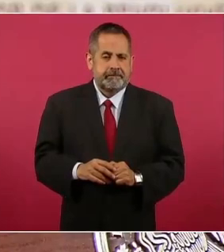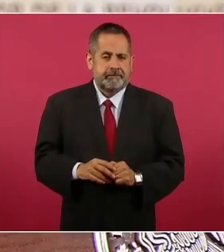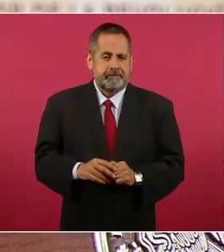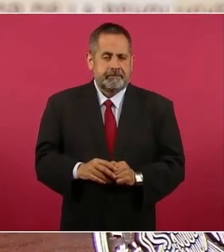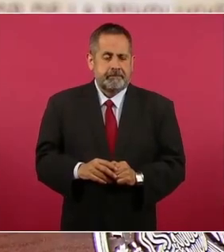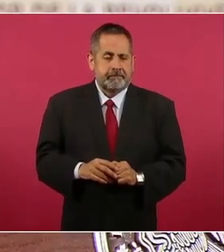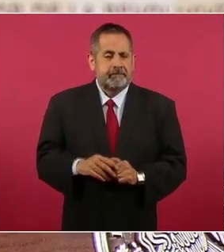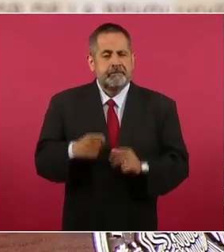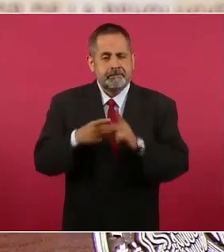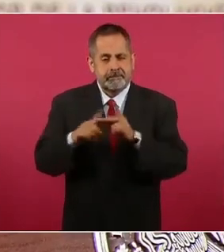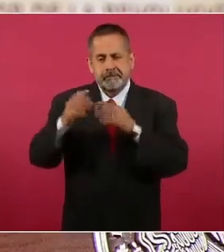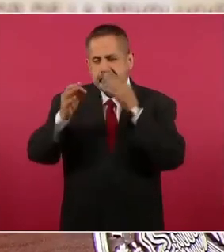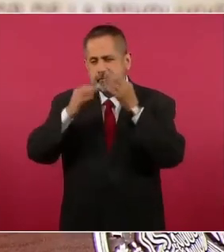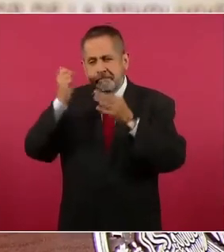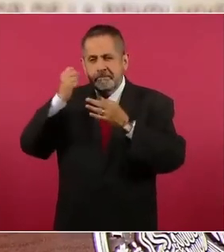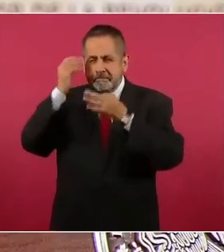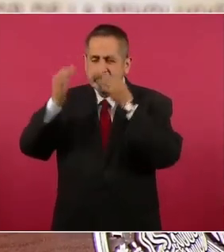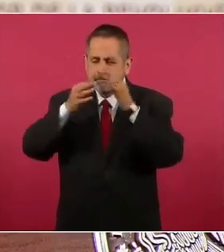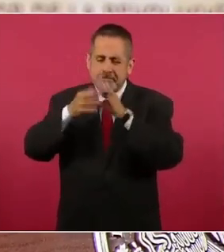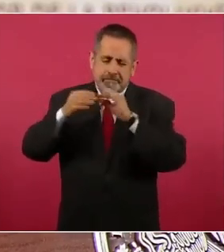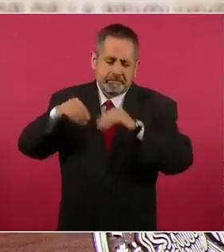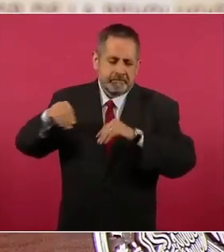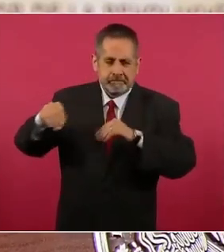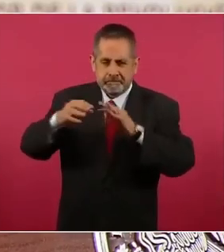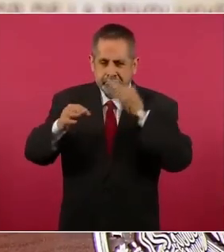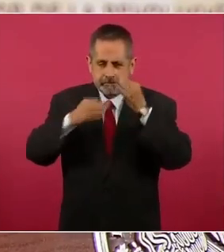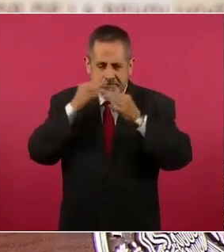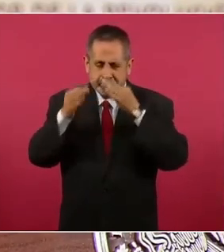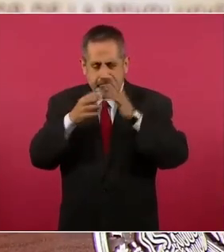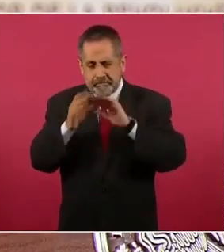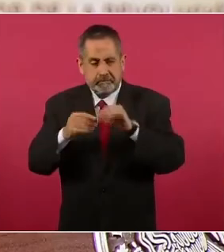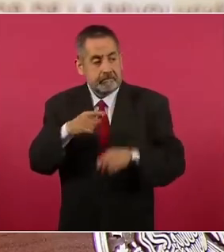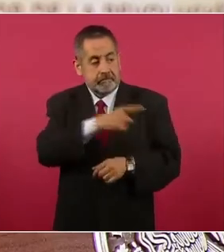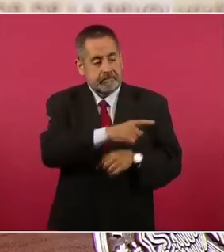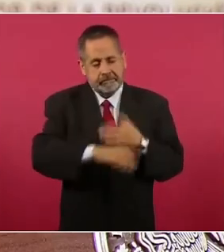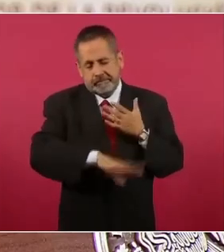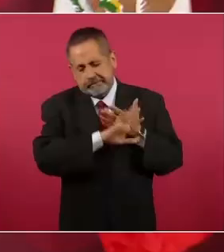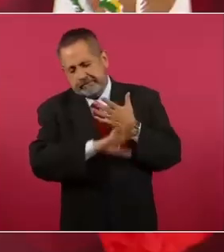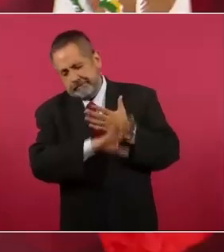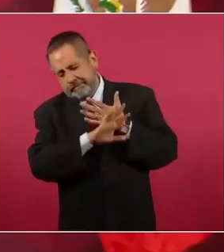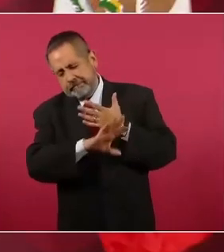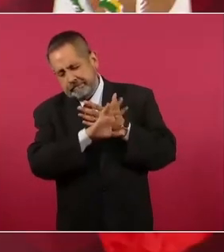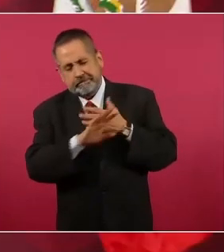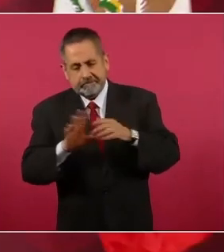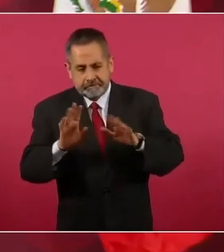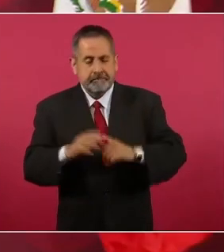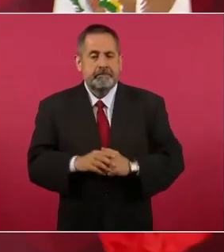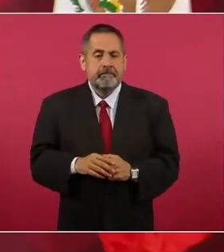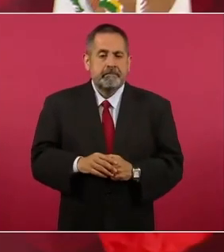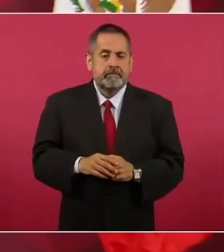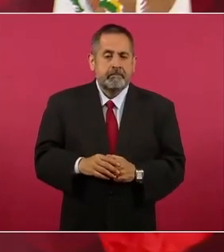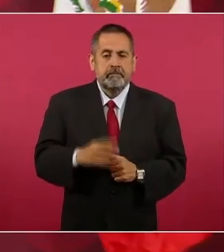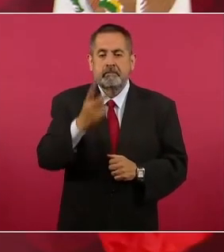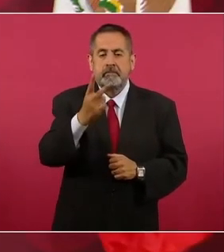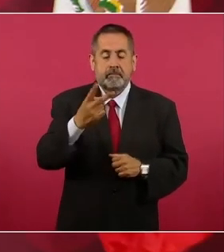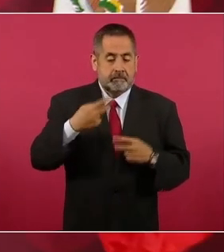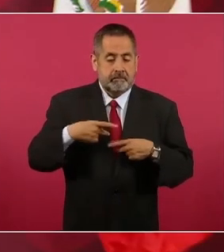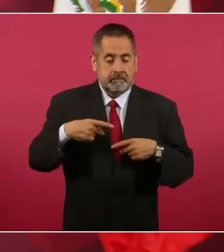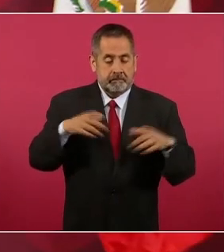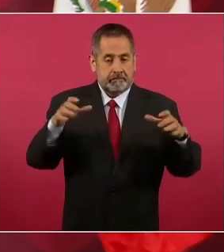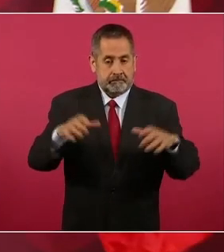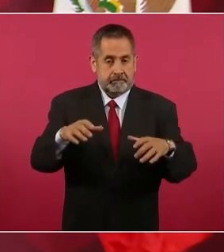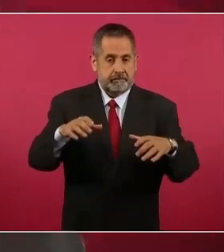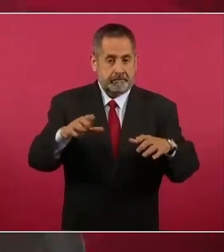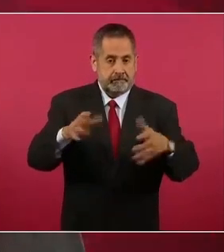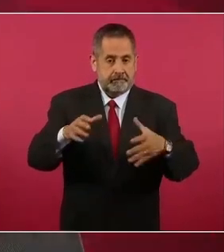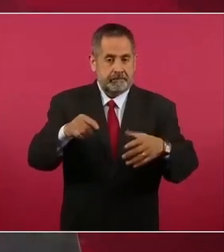empezaban las campañas, bueno, siempre han habido campañas, ¿no?, contra nosotros, que llegan dos